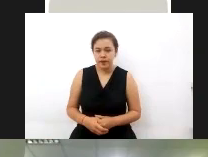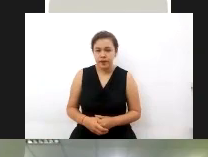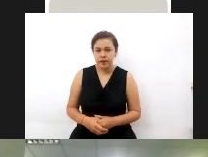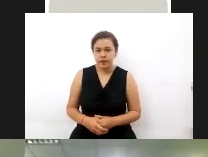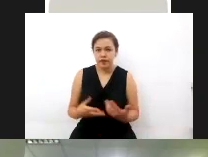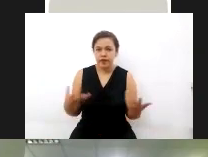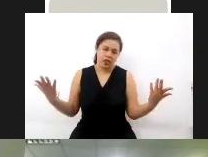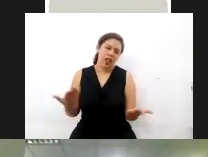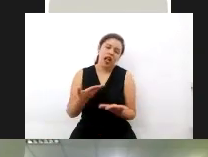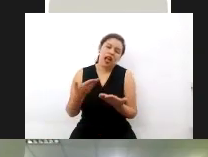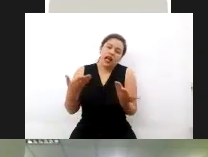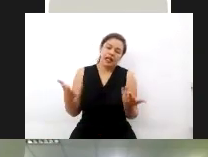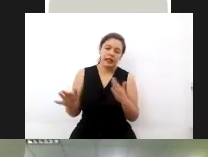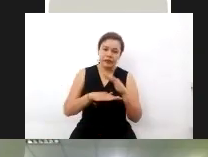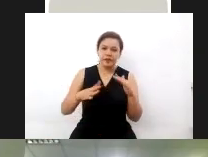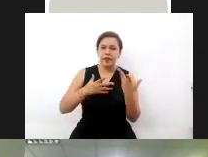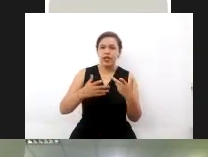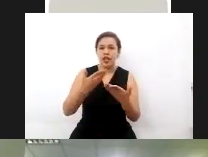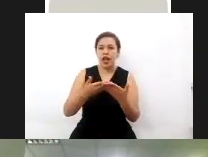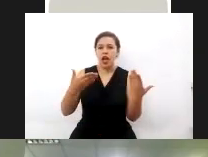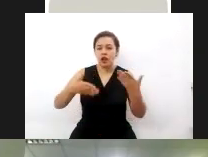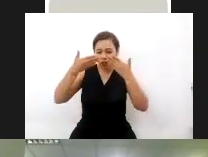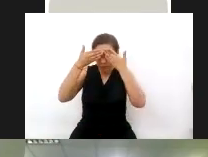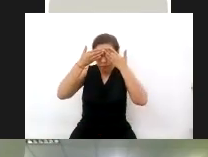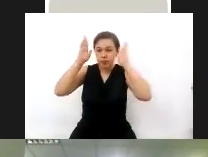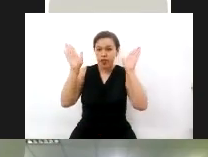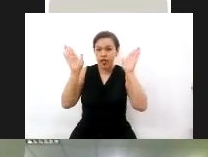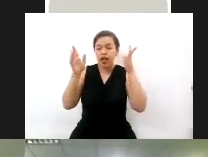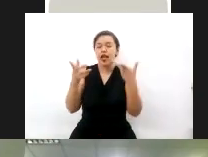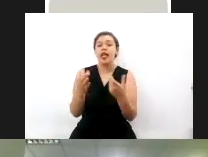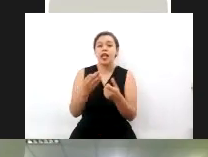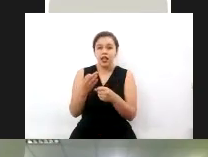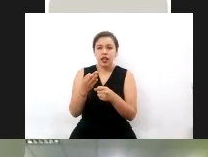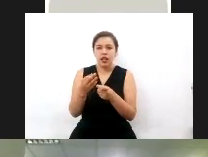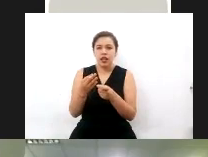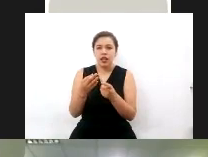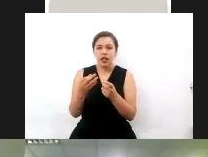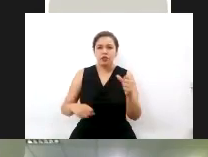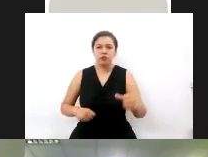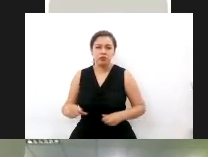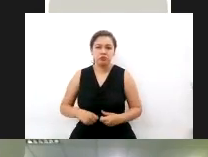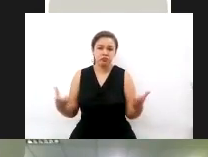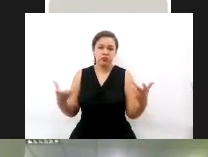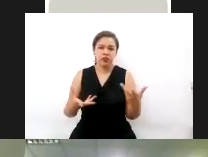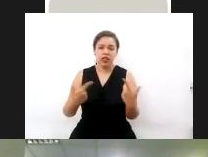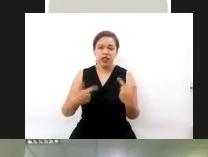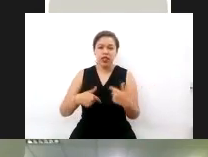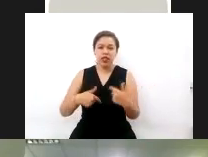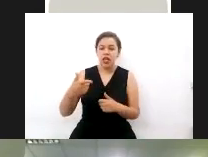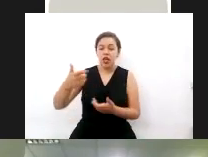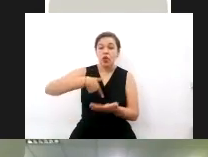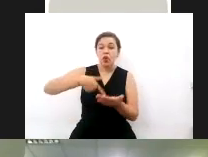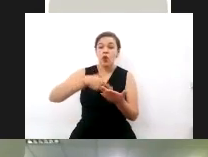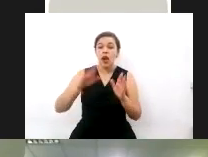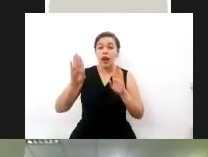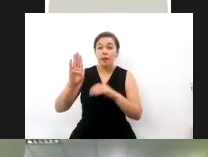Básicamente esta parte es la concientización y la parte operativa que se va a realizar en las guarderías. Esto pues